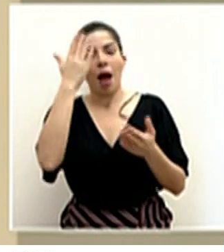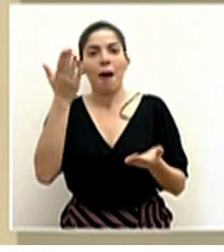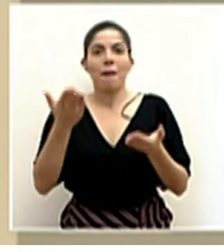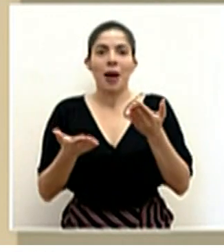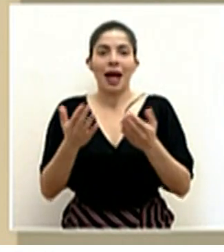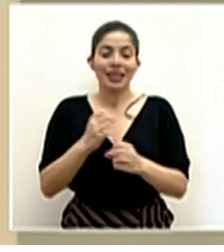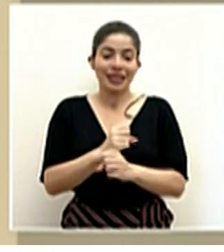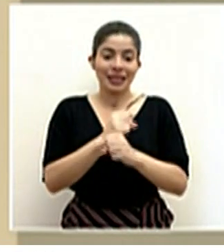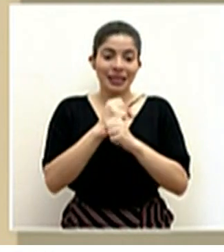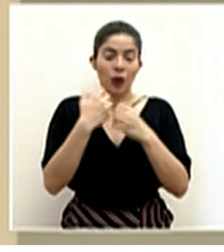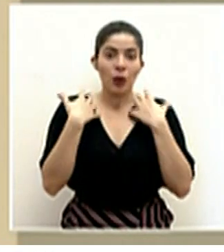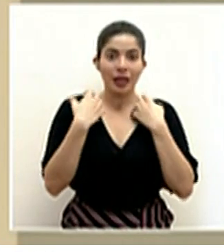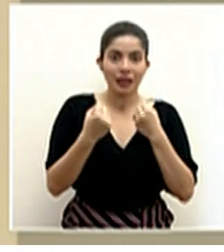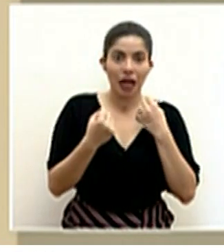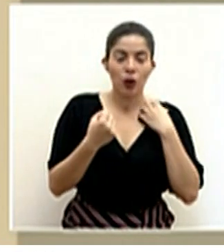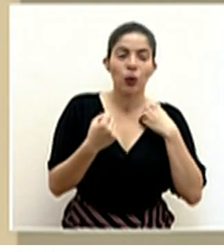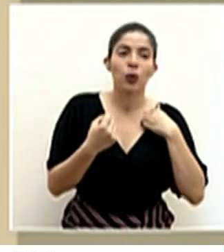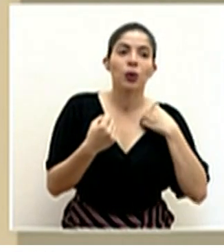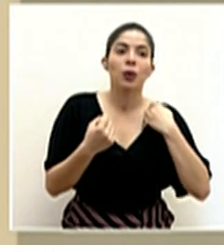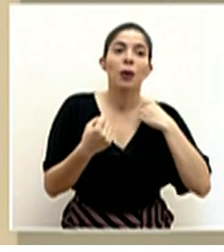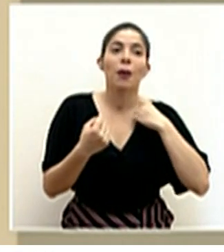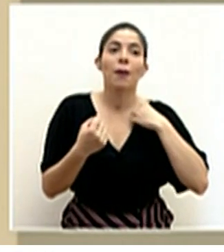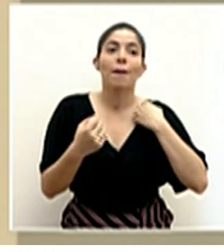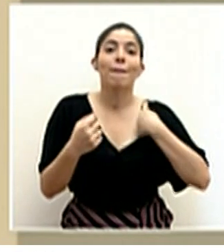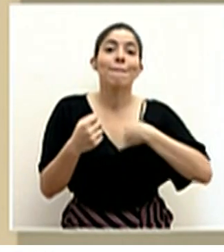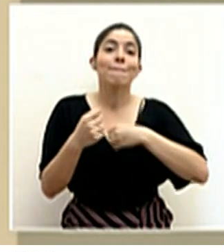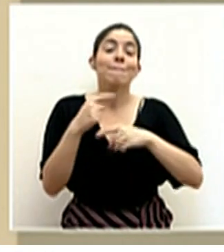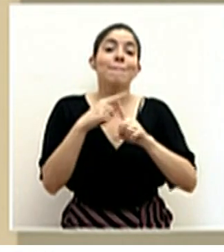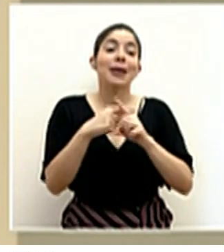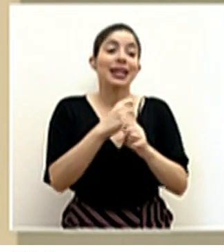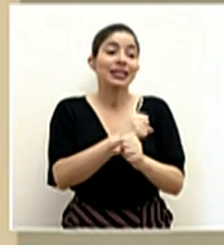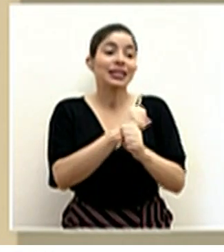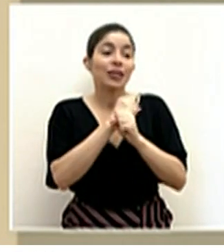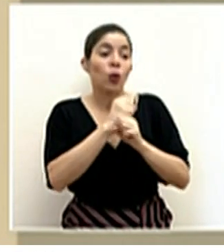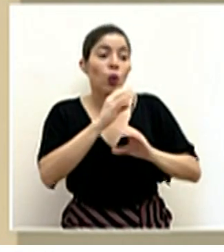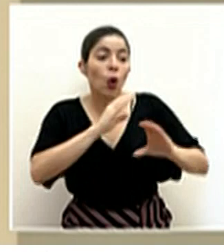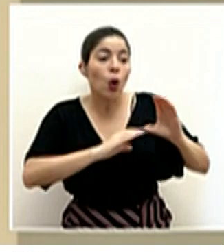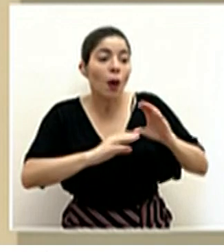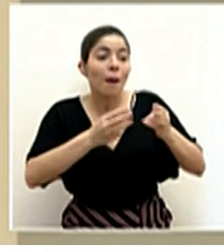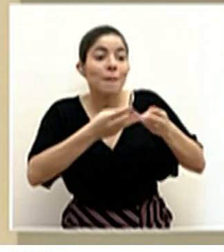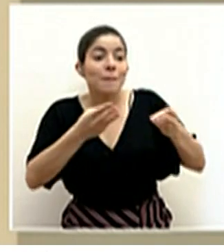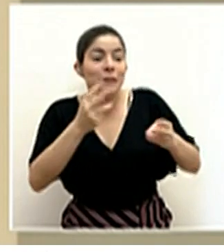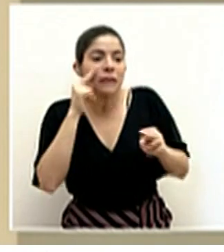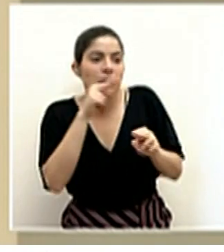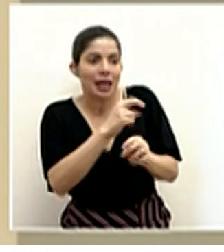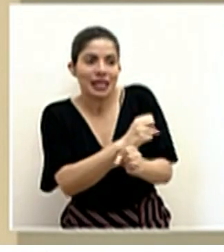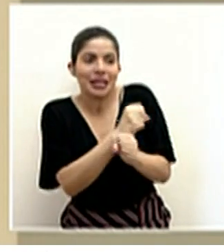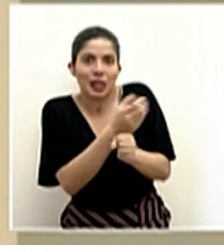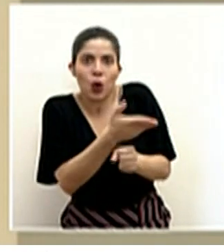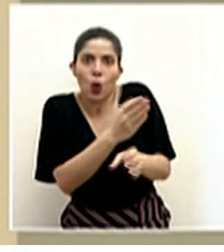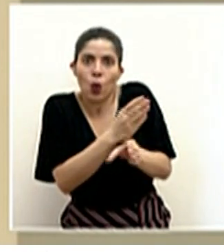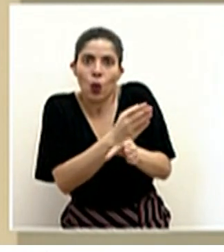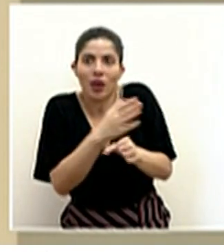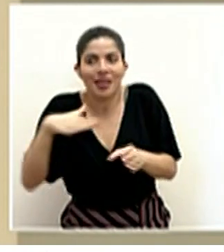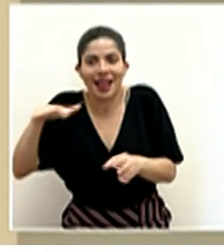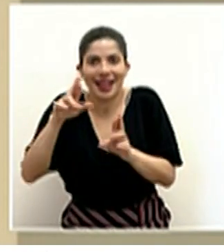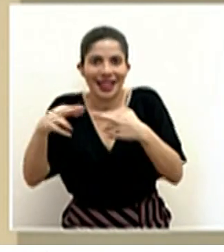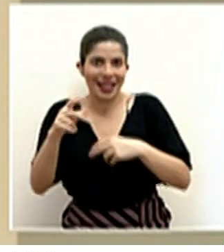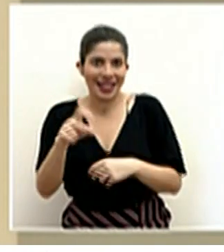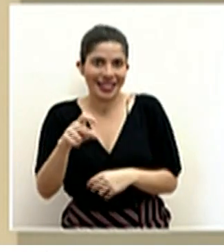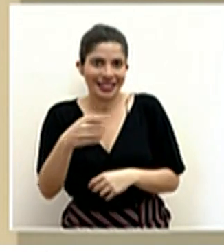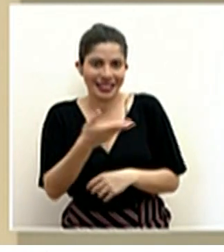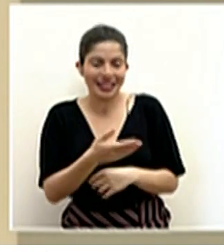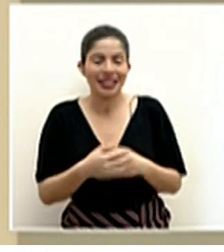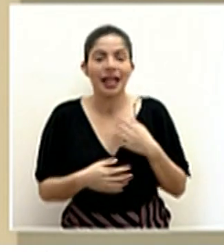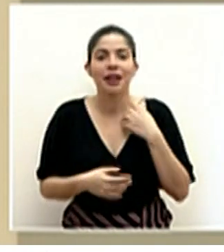seguridad sanitaria y la seguridad de las mercancías y el flujo comercial que necesitamos en la región.